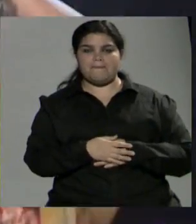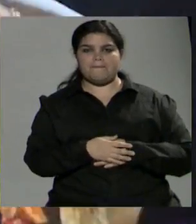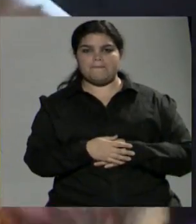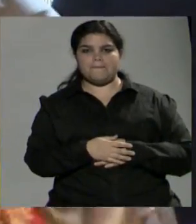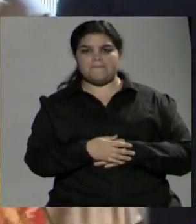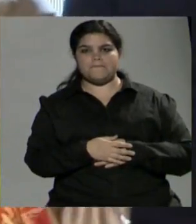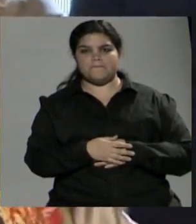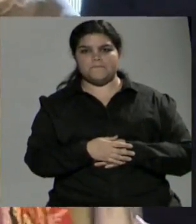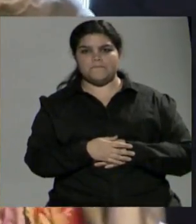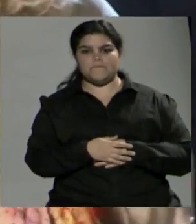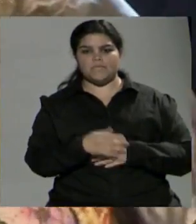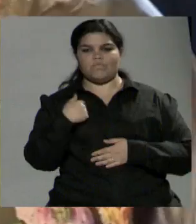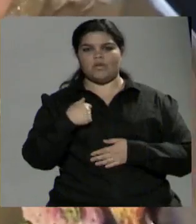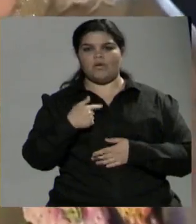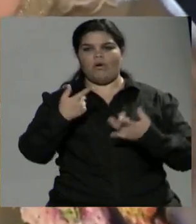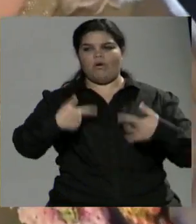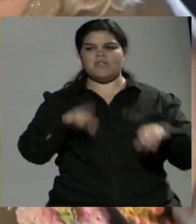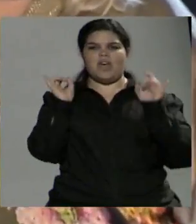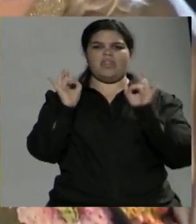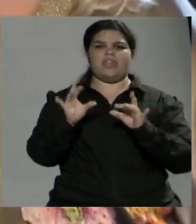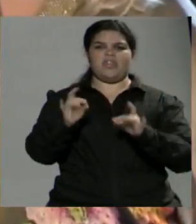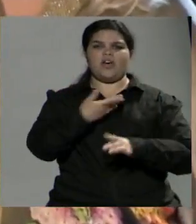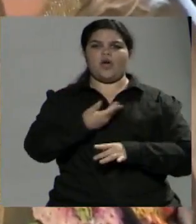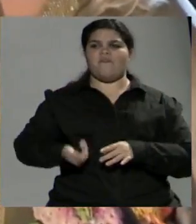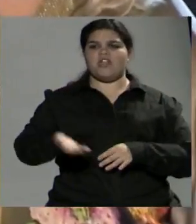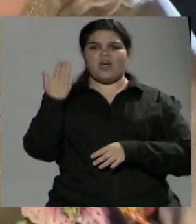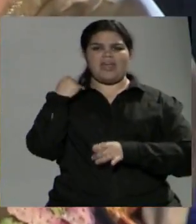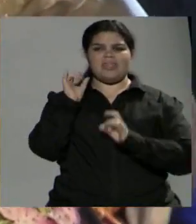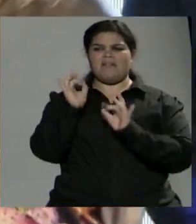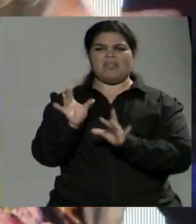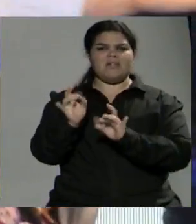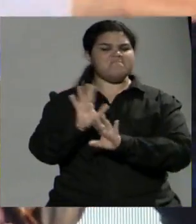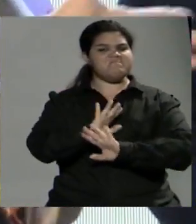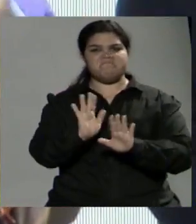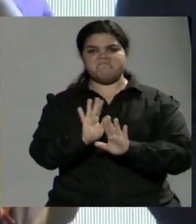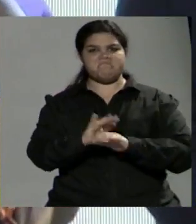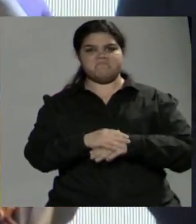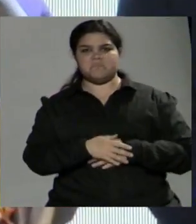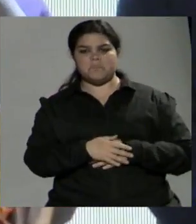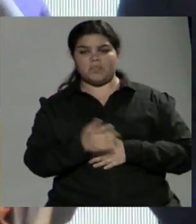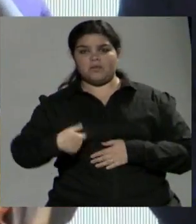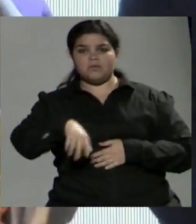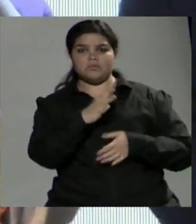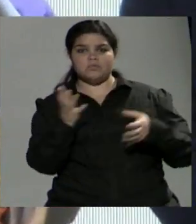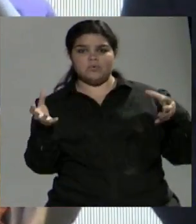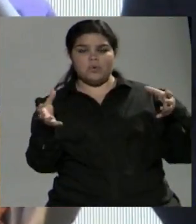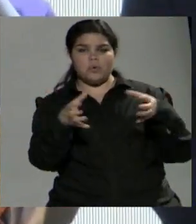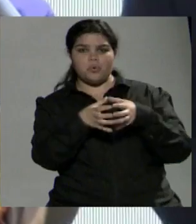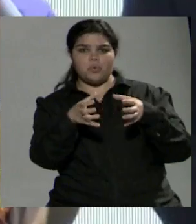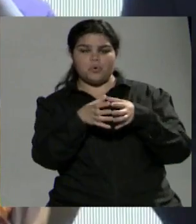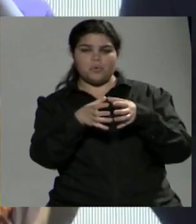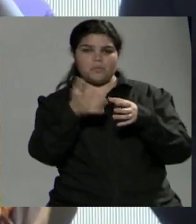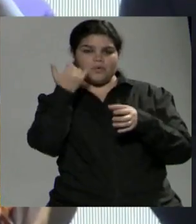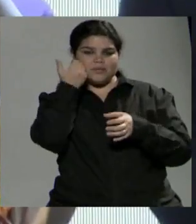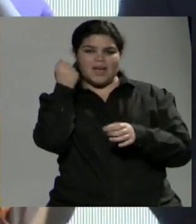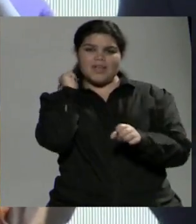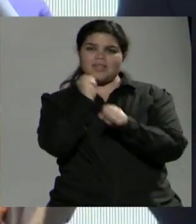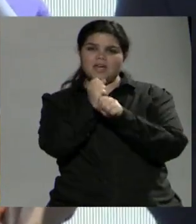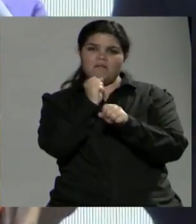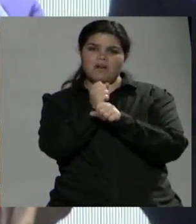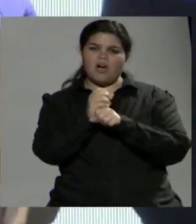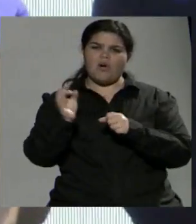más al gobierno anterior. Pero nosotros somos un equipo ya que venimos trabajando hace muchos